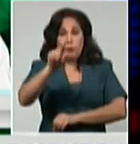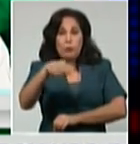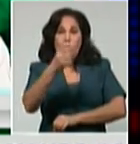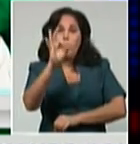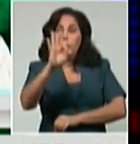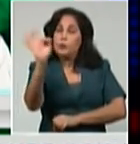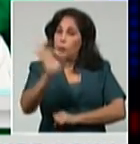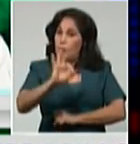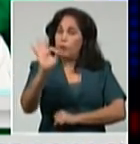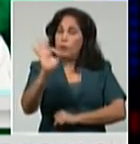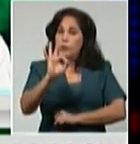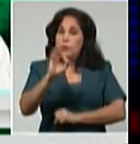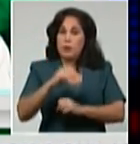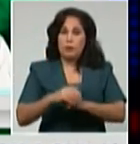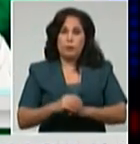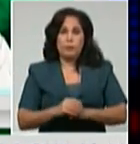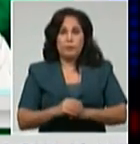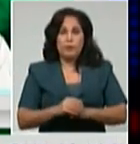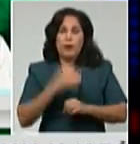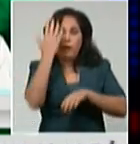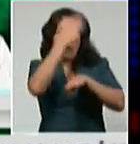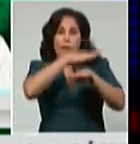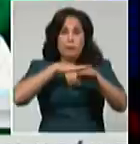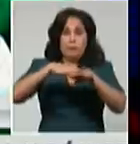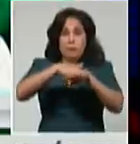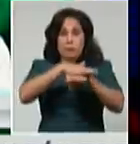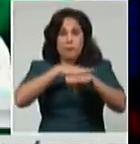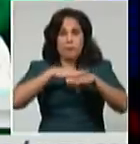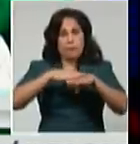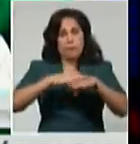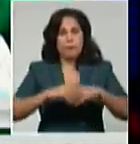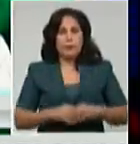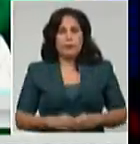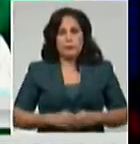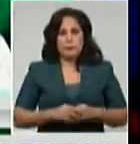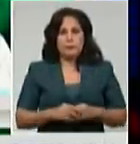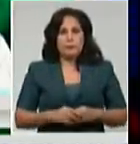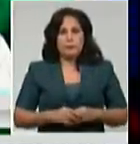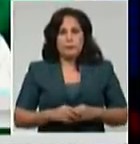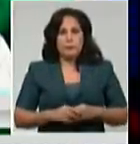48,8%, perdón, el